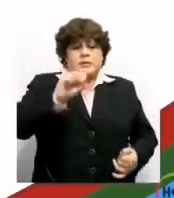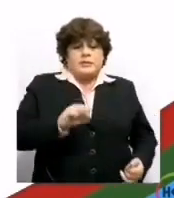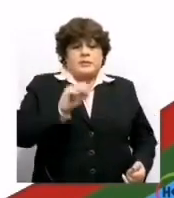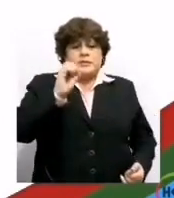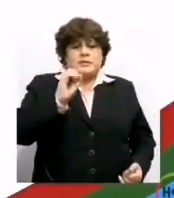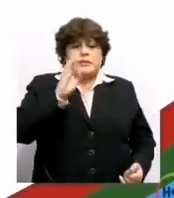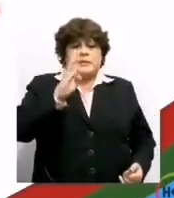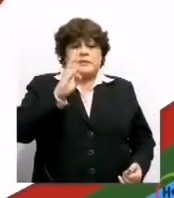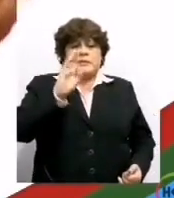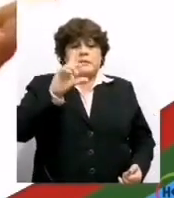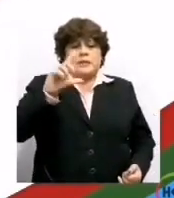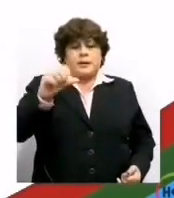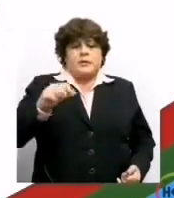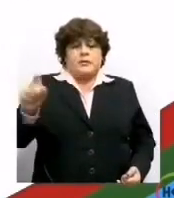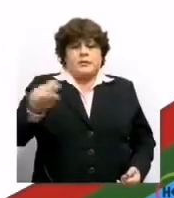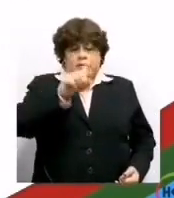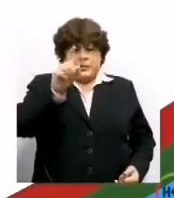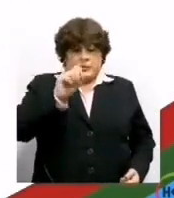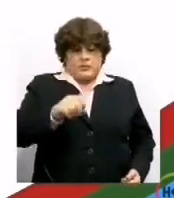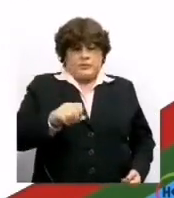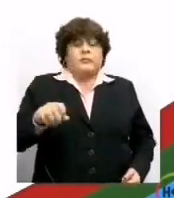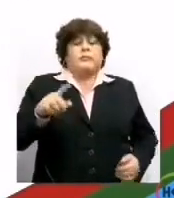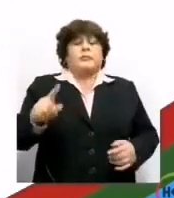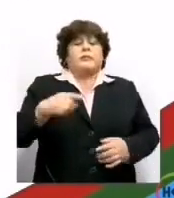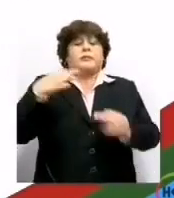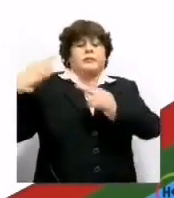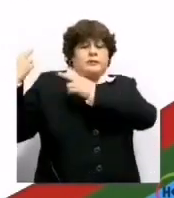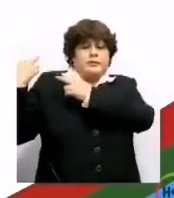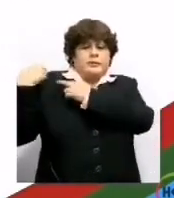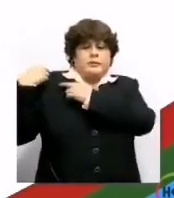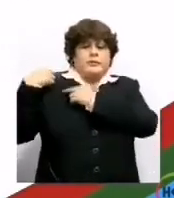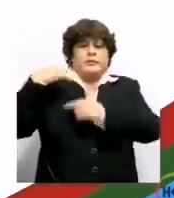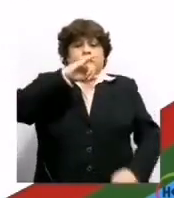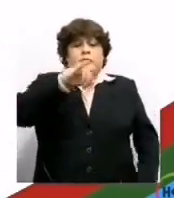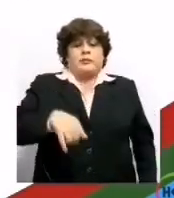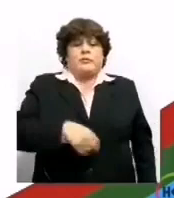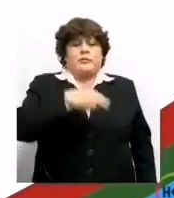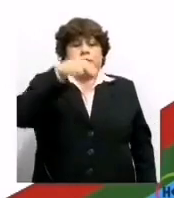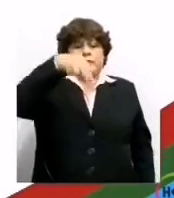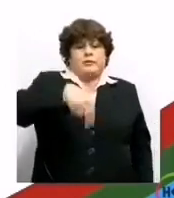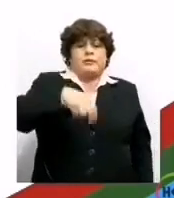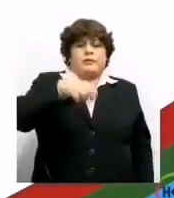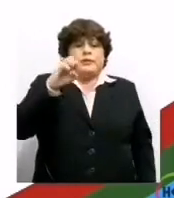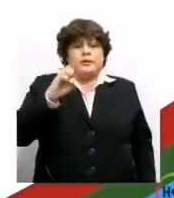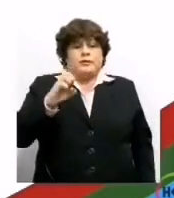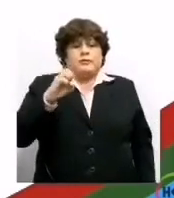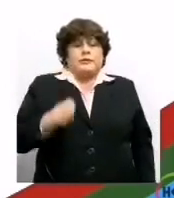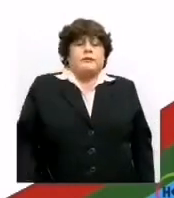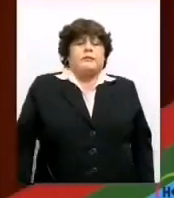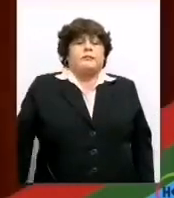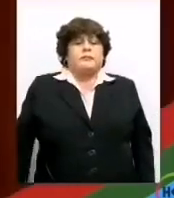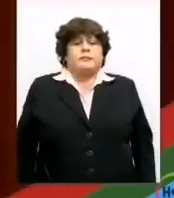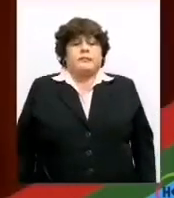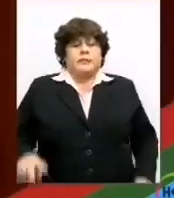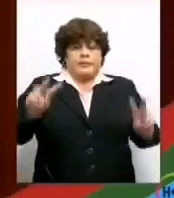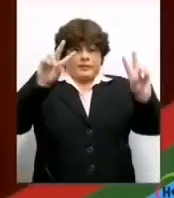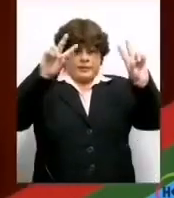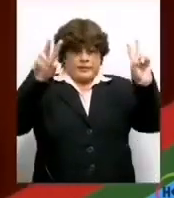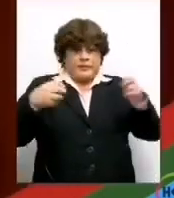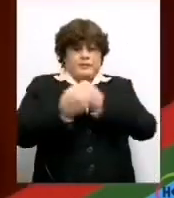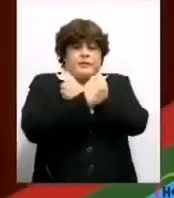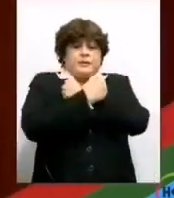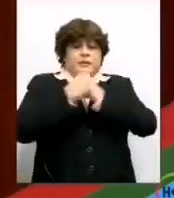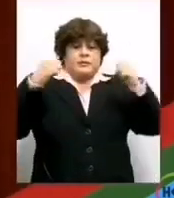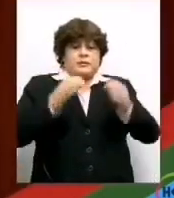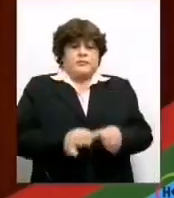presente pero su pregunta será leída por una representante del Jurado Nacional de elecciones adelante el tema de salud